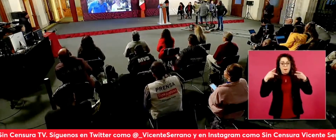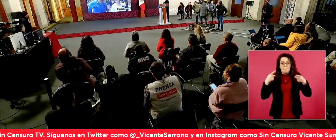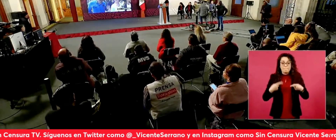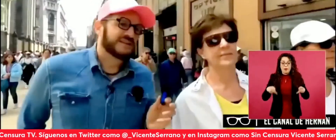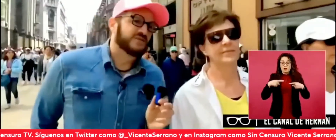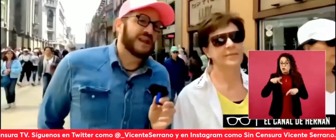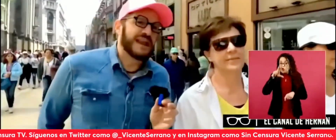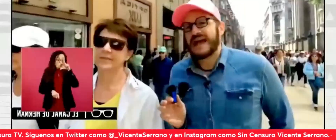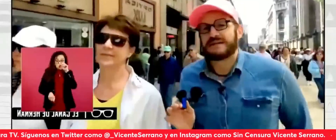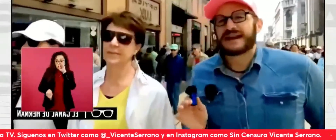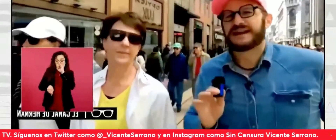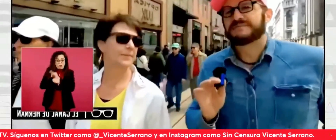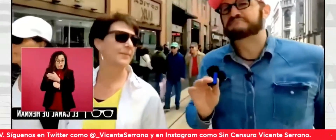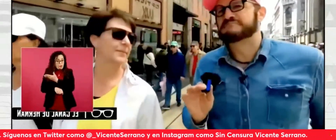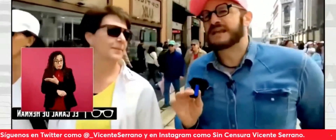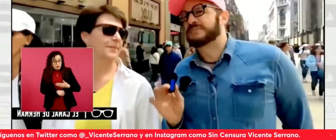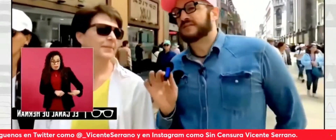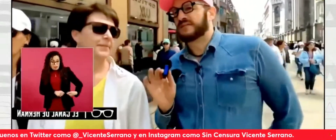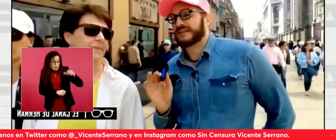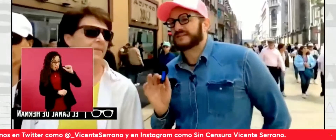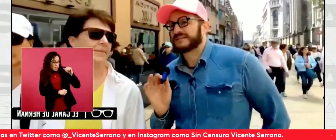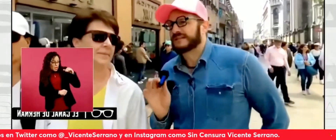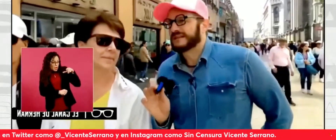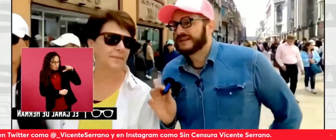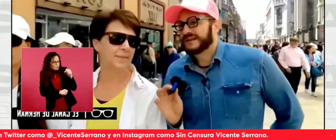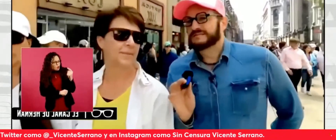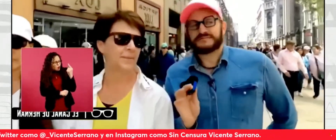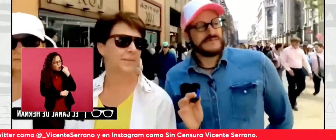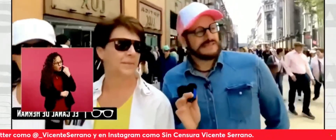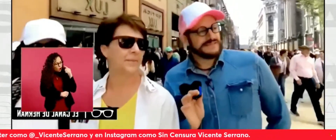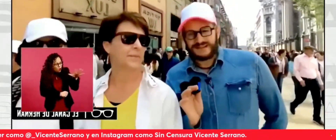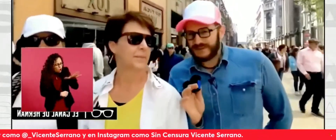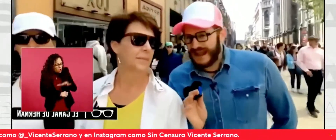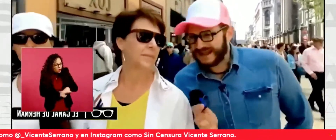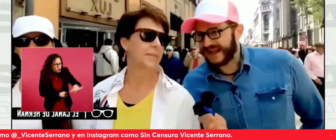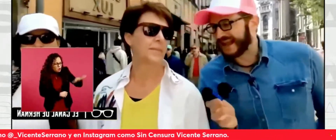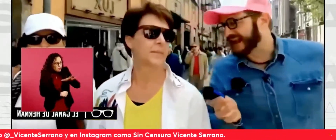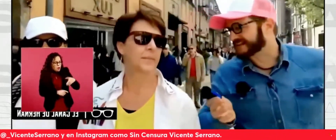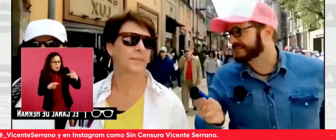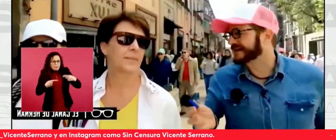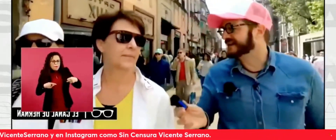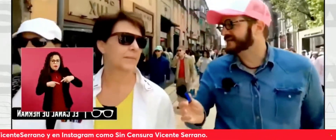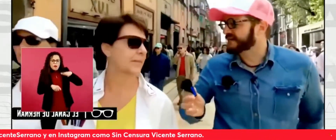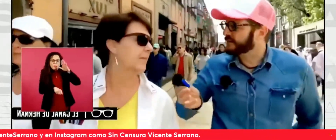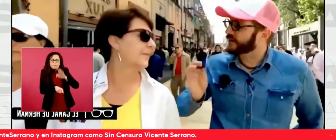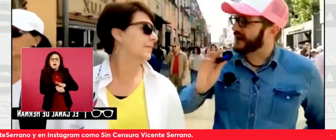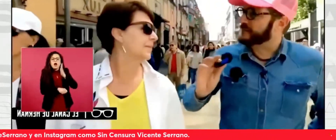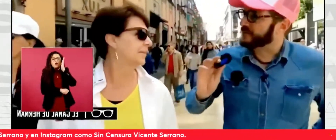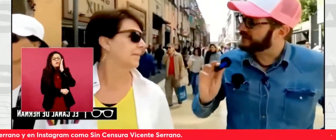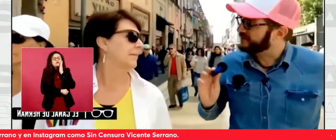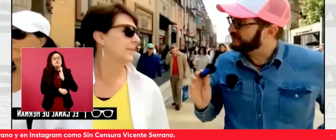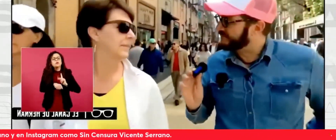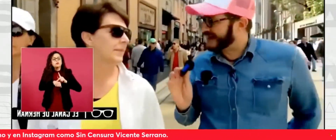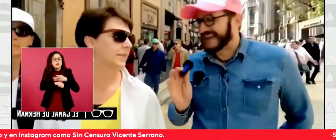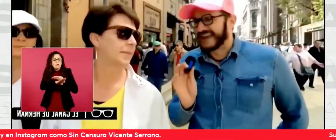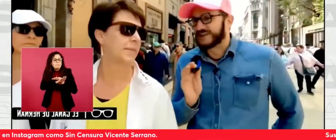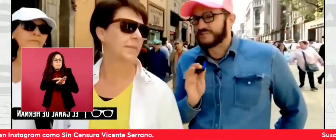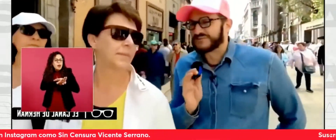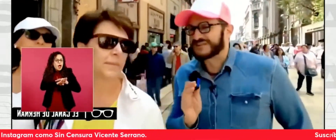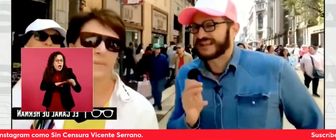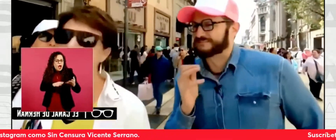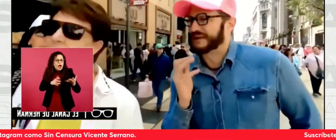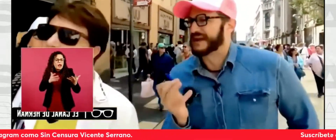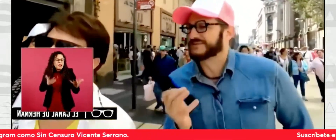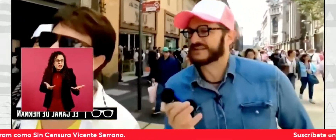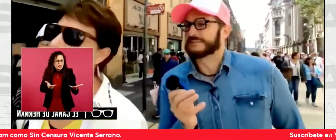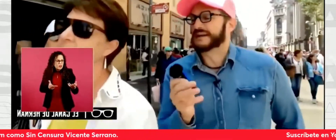AMLO, suele haber más personas de tez blanca que en las marchas a favor de AMLO. ¿Cómo